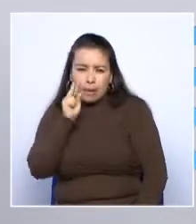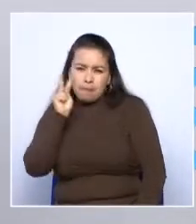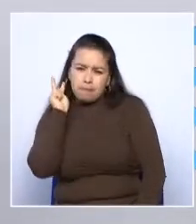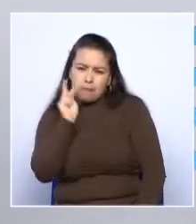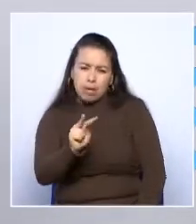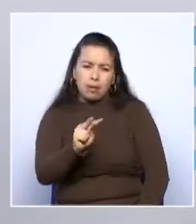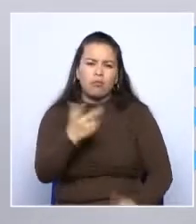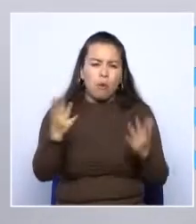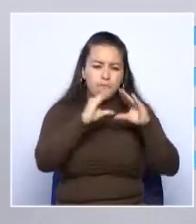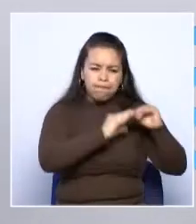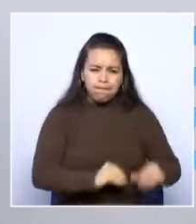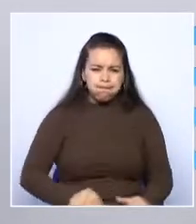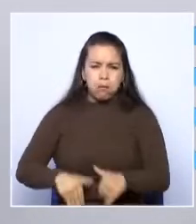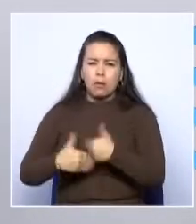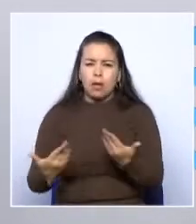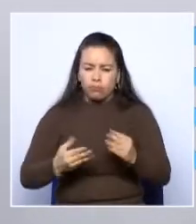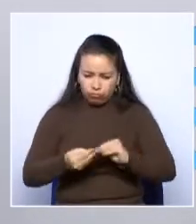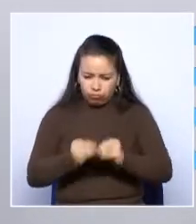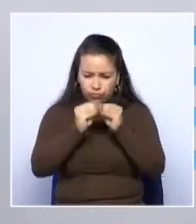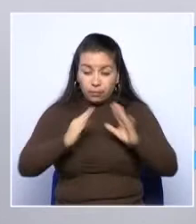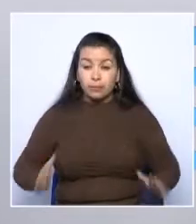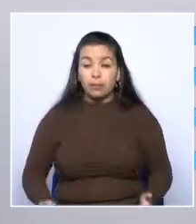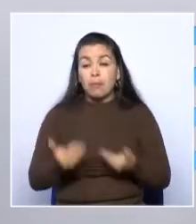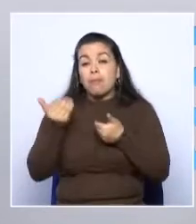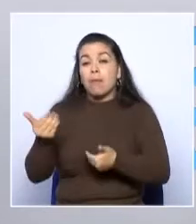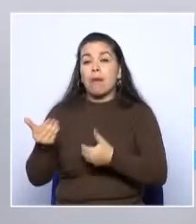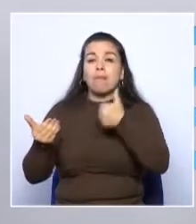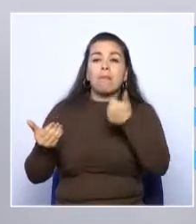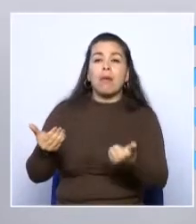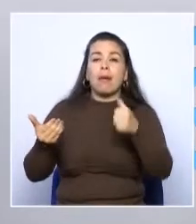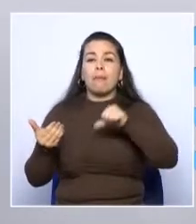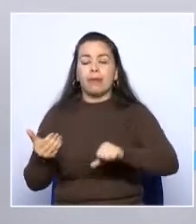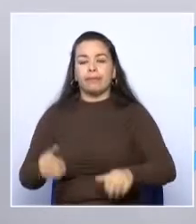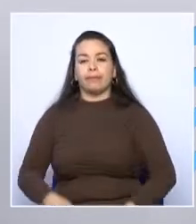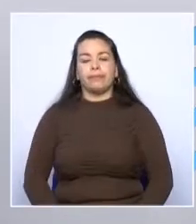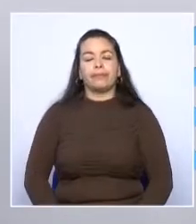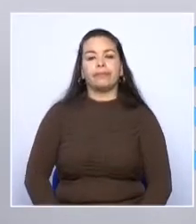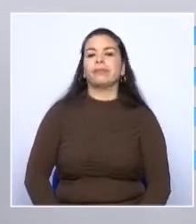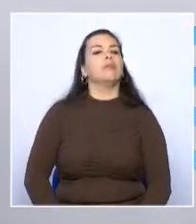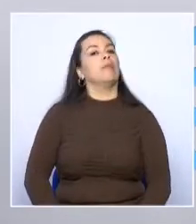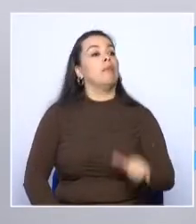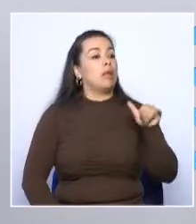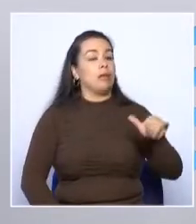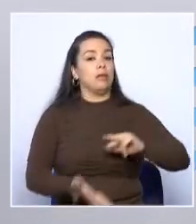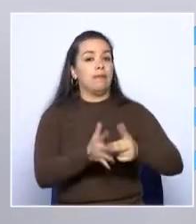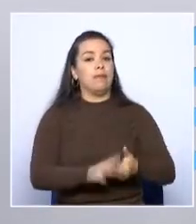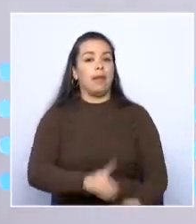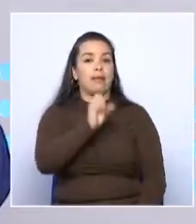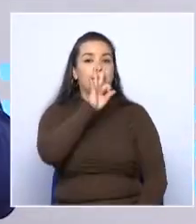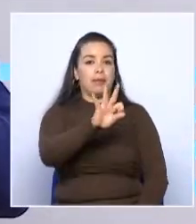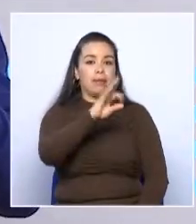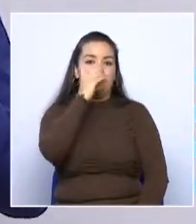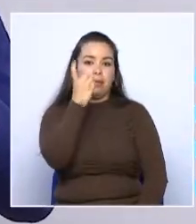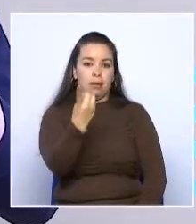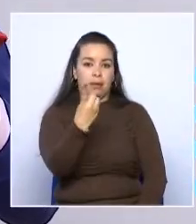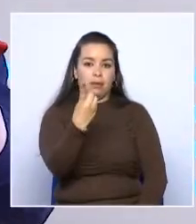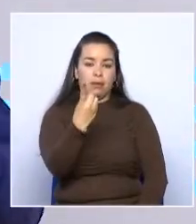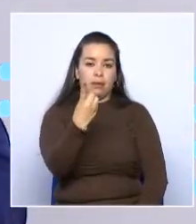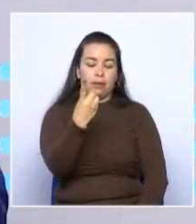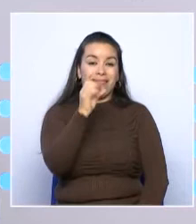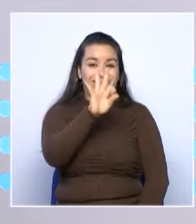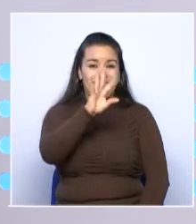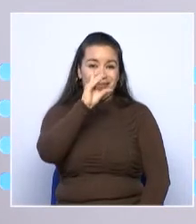los órganos que vienen formándose en el bebé para ver si están bien o no. ¿Y esa es la que nos da en 3D o 4D, esa es la que uno puede utilizar en